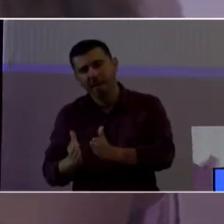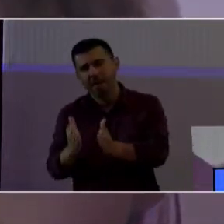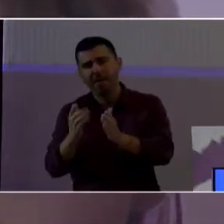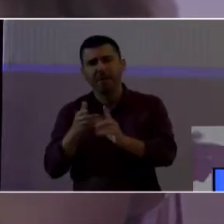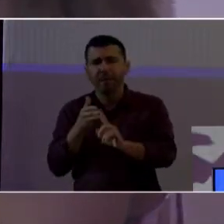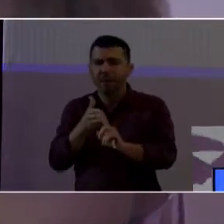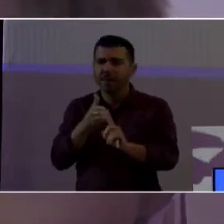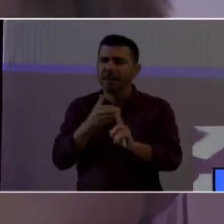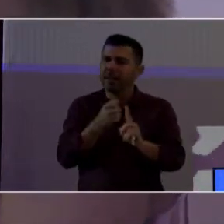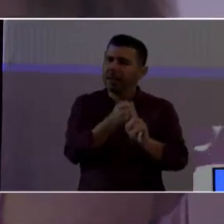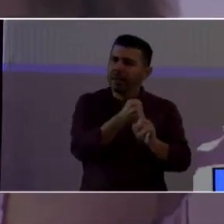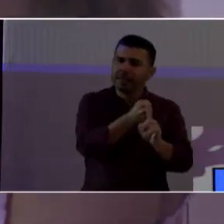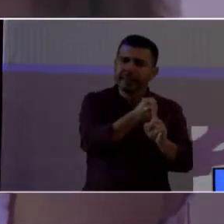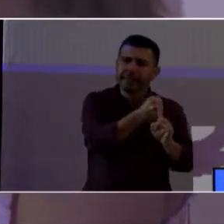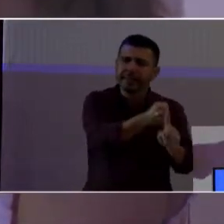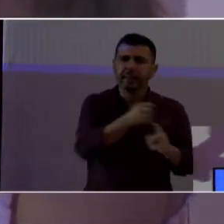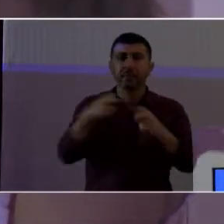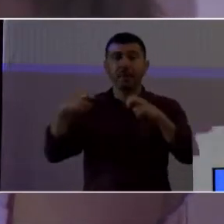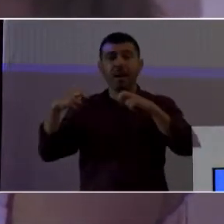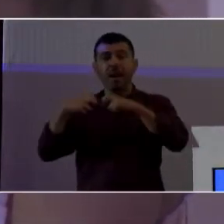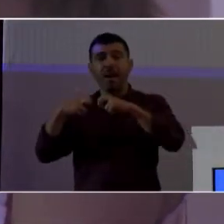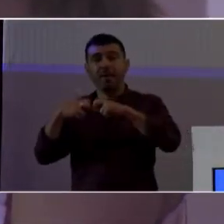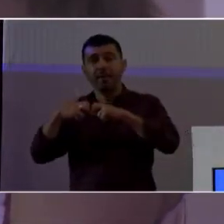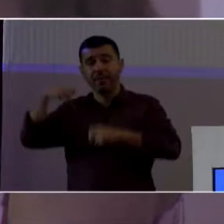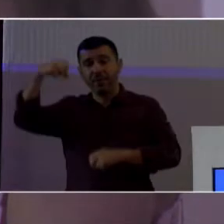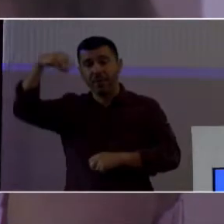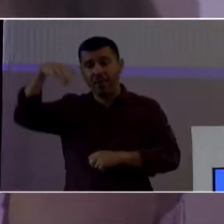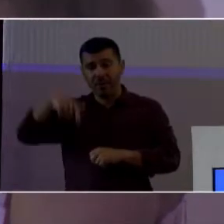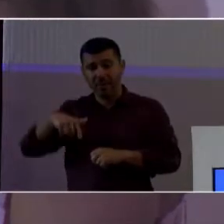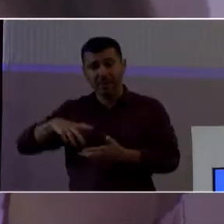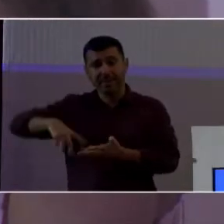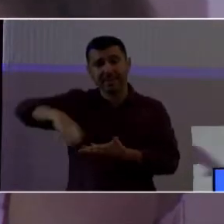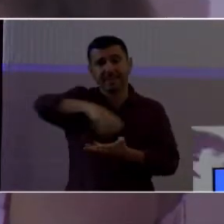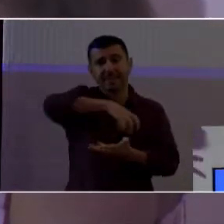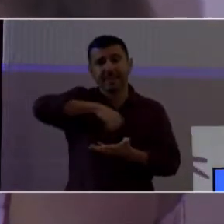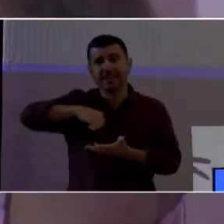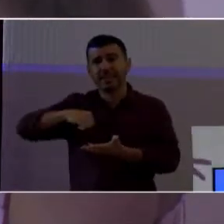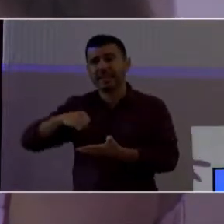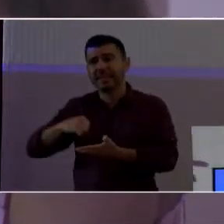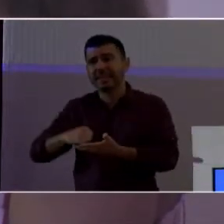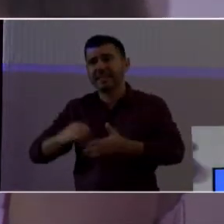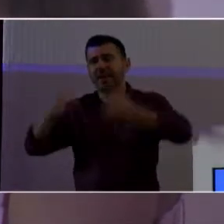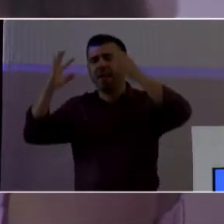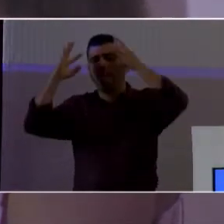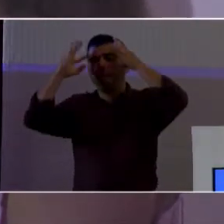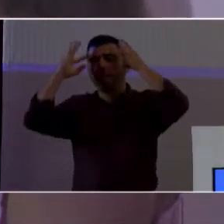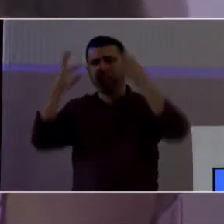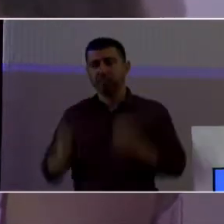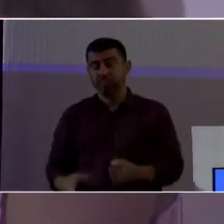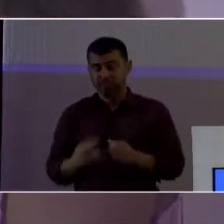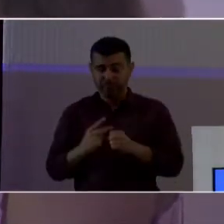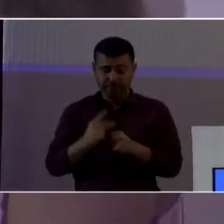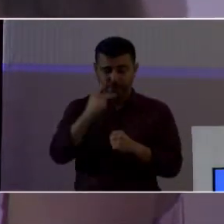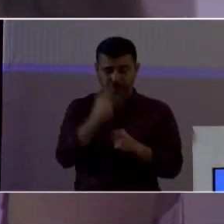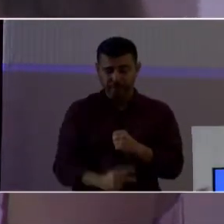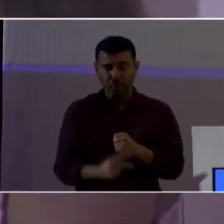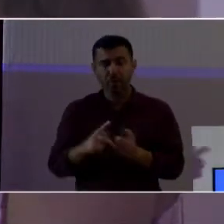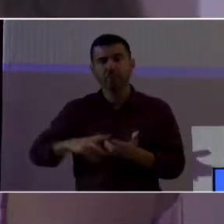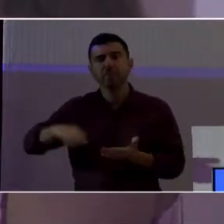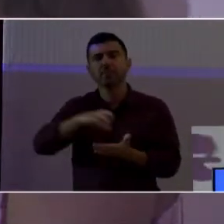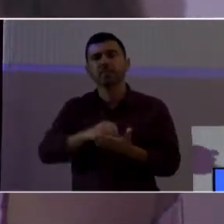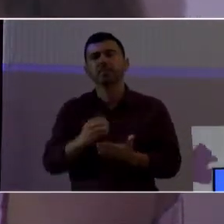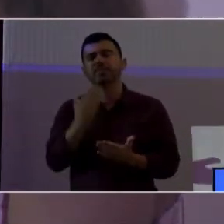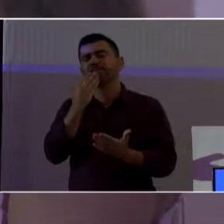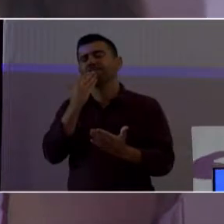como la Electrificadora de Santander para que logremos sacar adelante el proyecto que tenemos actualmente. Entonces, un reconocimiento para ellos y